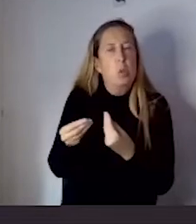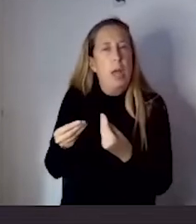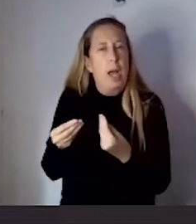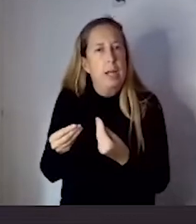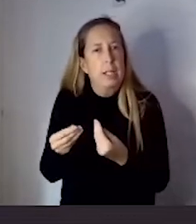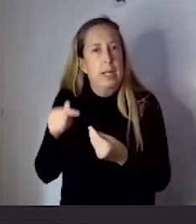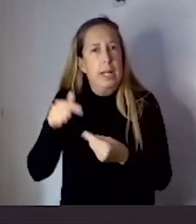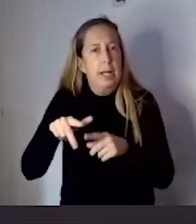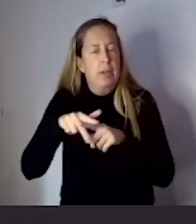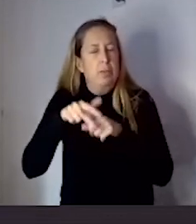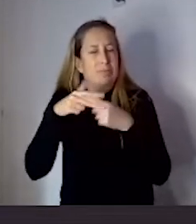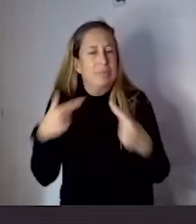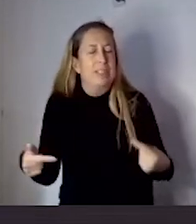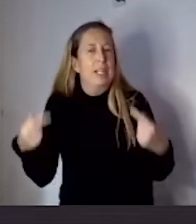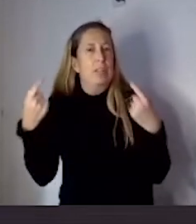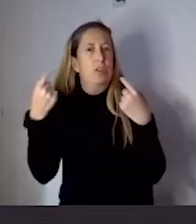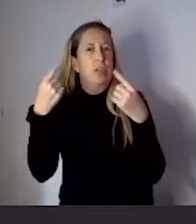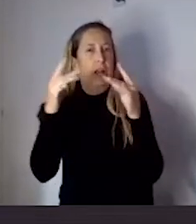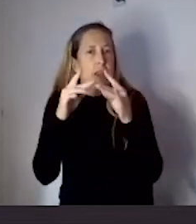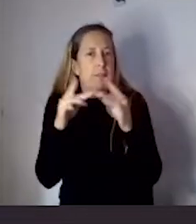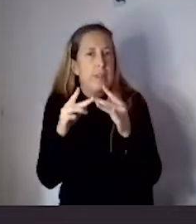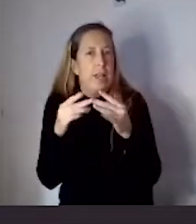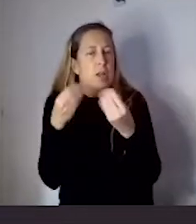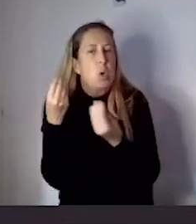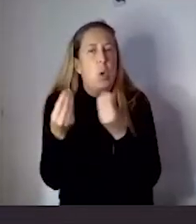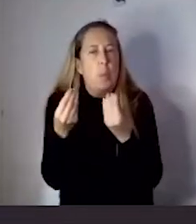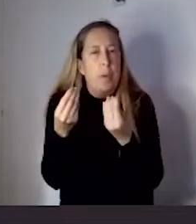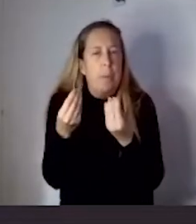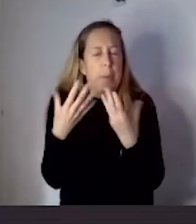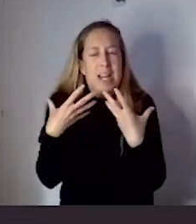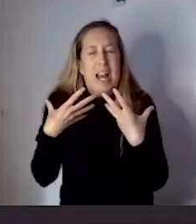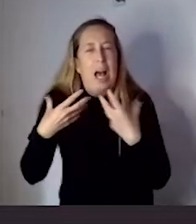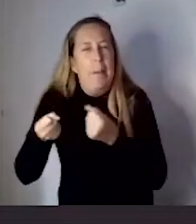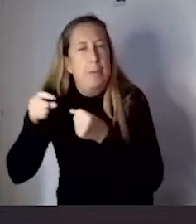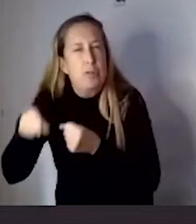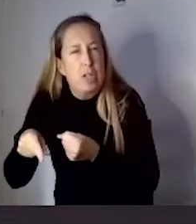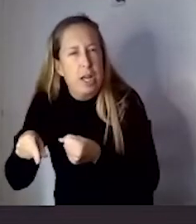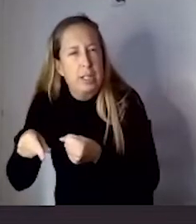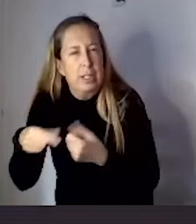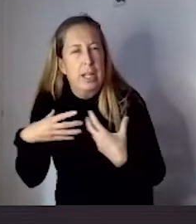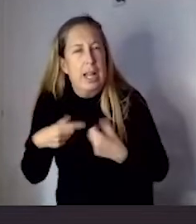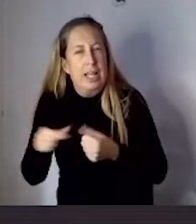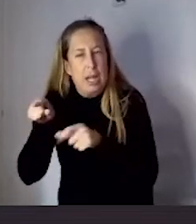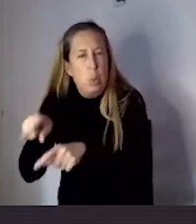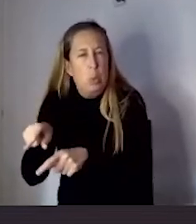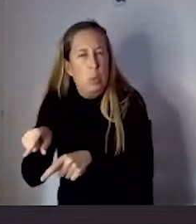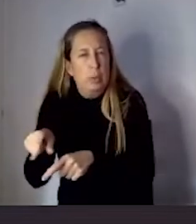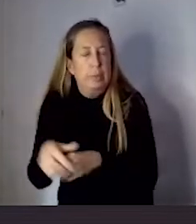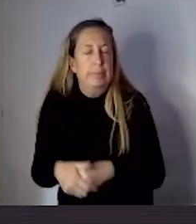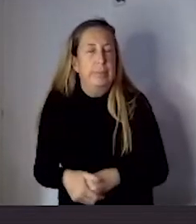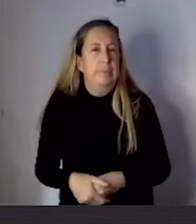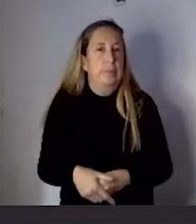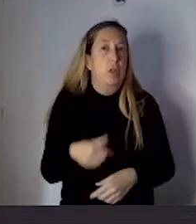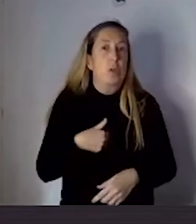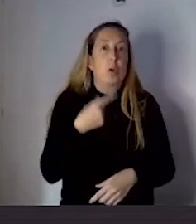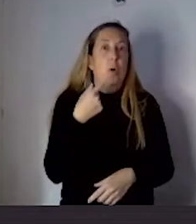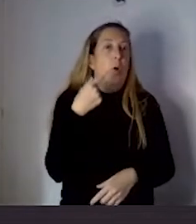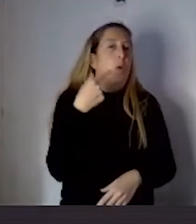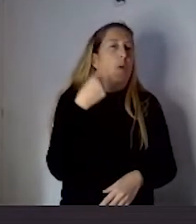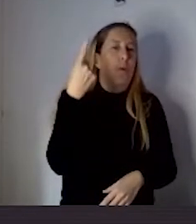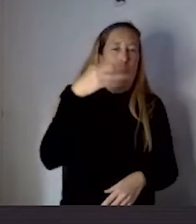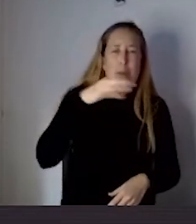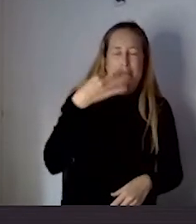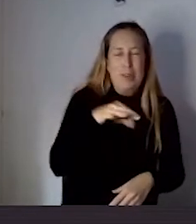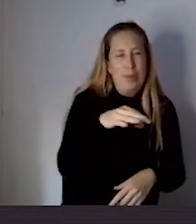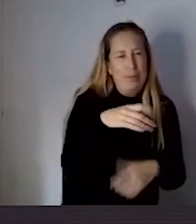tecnologías como 'el en este para poder apoyar ese tipo de salud sé que no soy el único ahora cuando nos reunimos